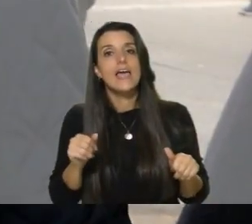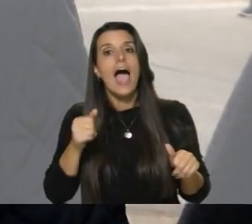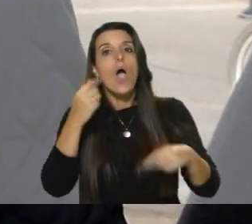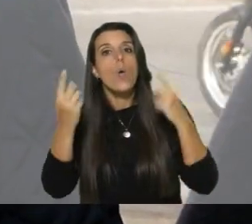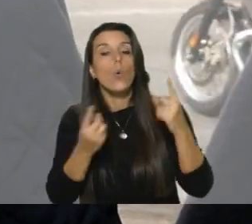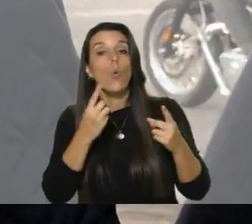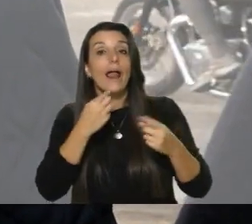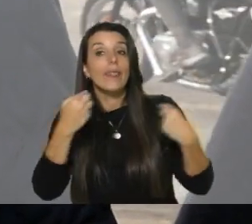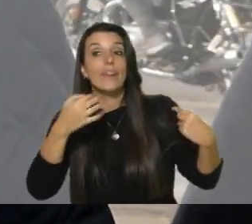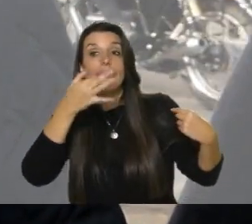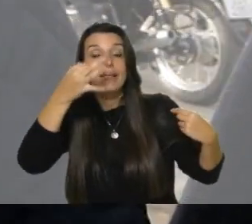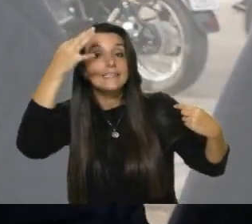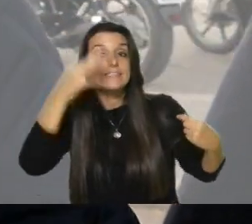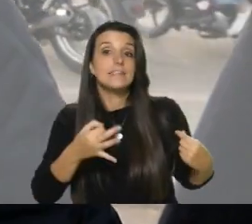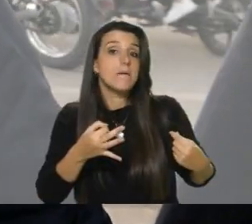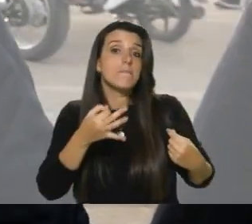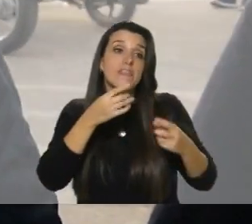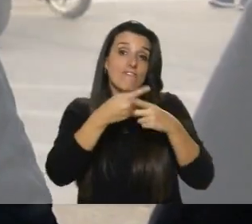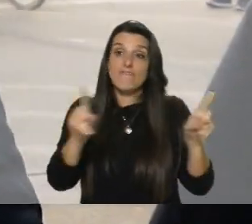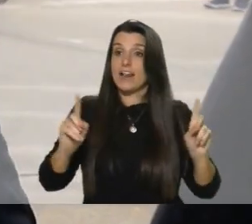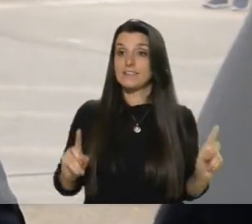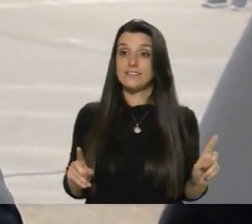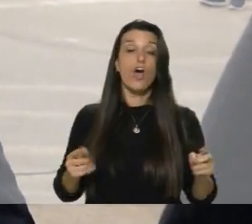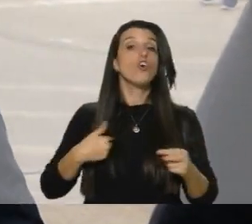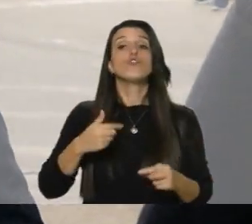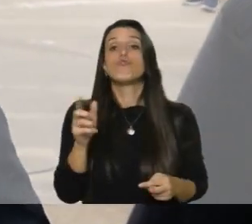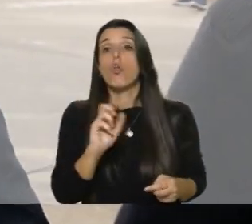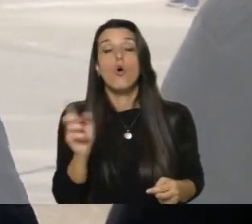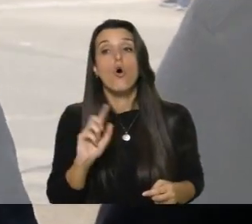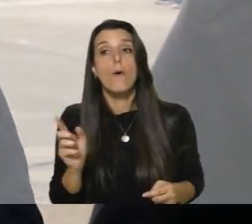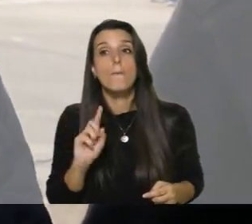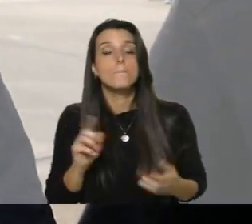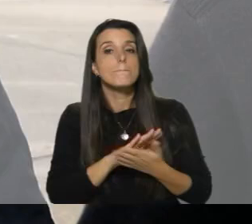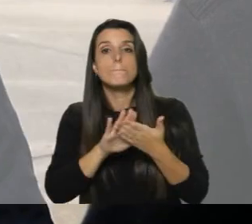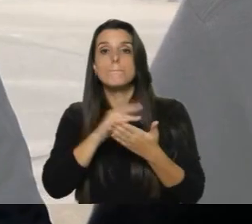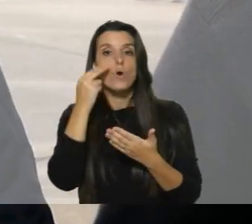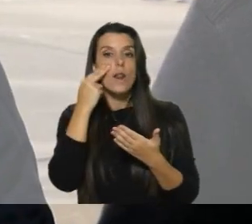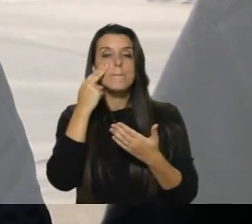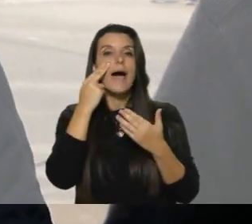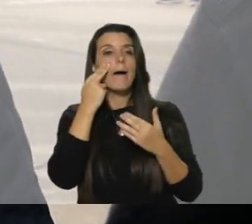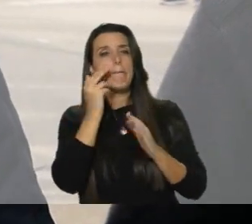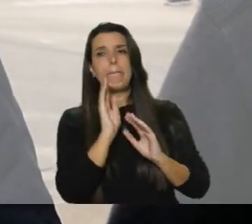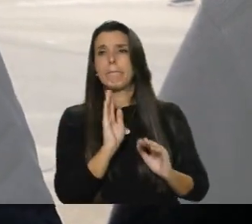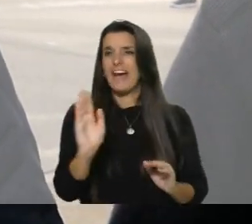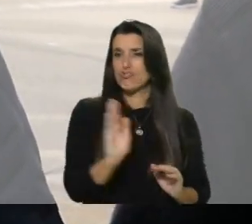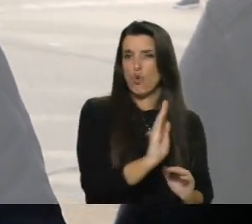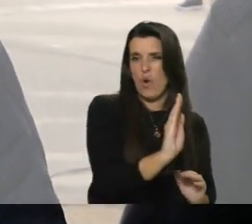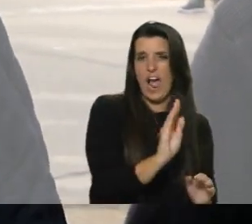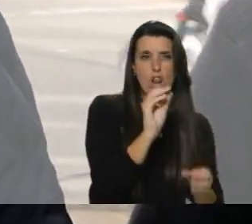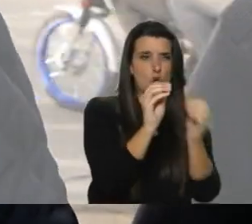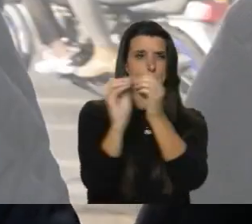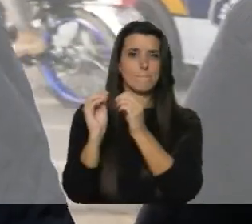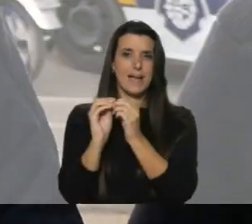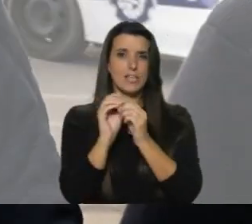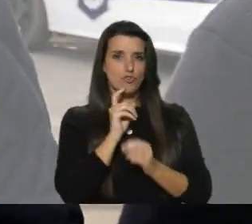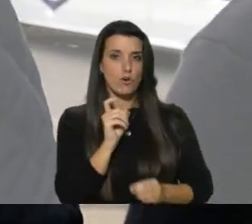algunas afirmaciones, marcar diferencias. Yo no tengo ningún problema personal con los compañeros del